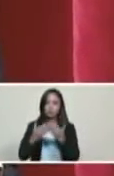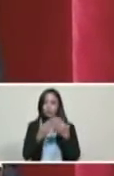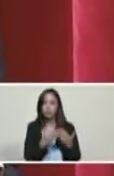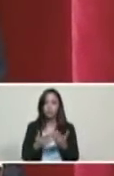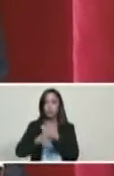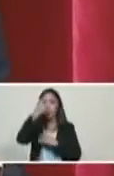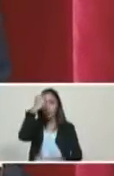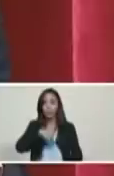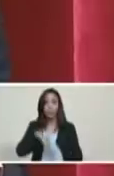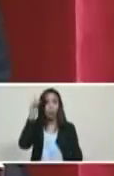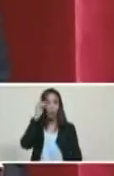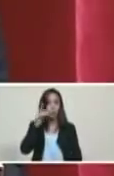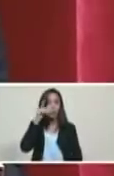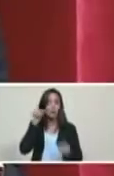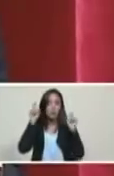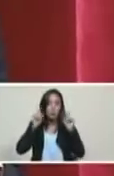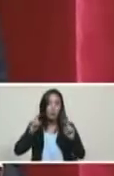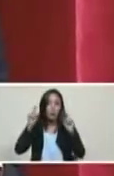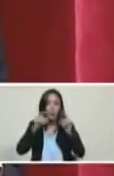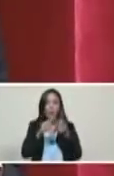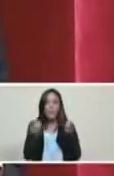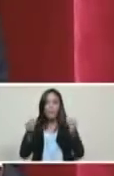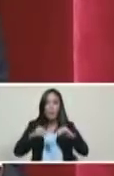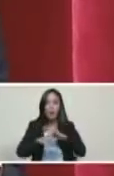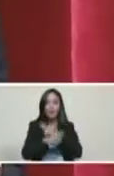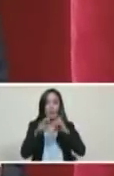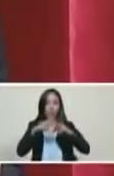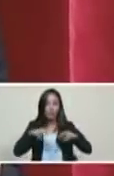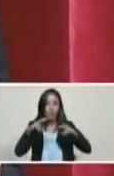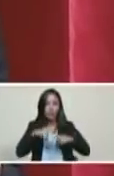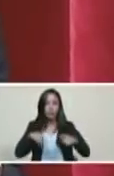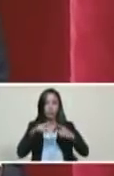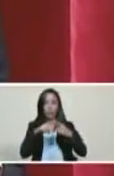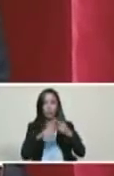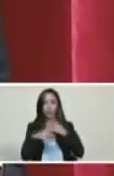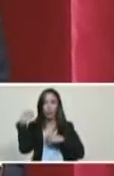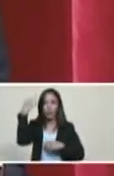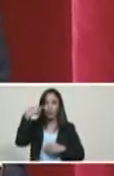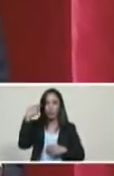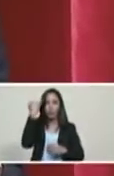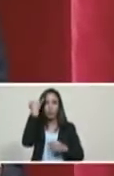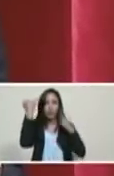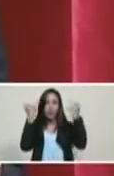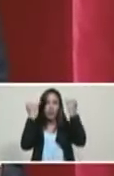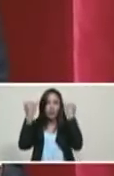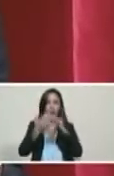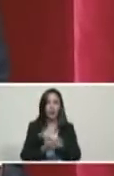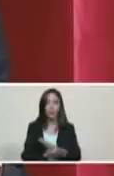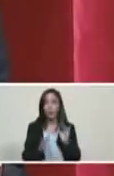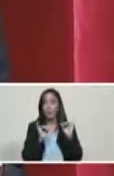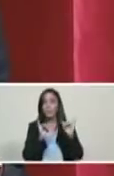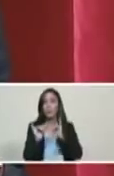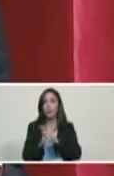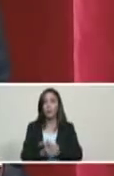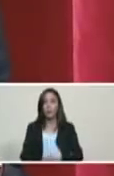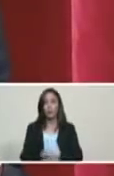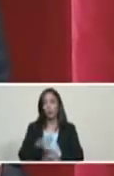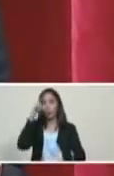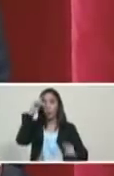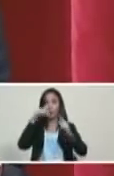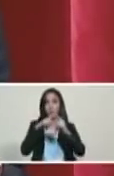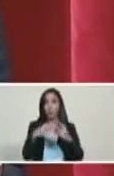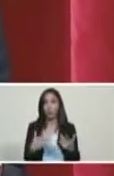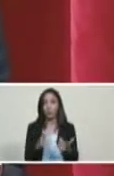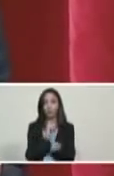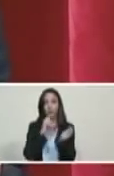personal docente a partir del desarrollo de procesos investigativos de reflexión crítica sobre las propias prácticas con el propósito de